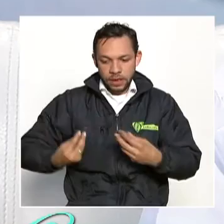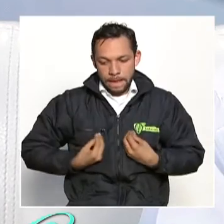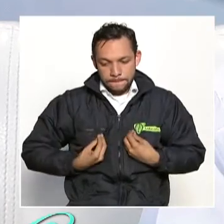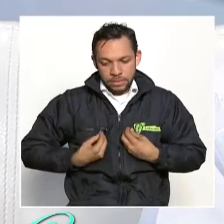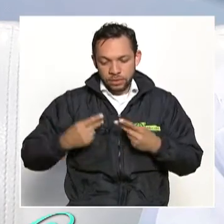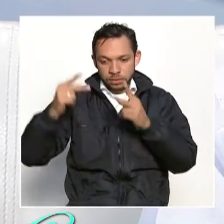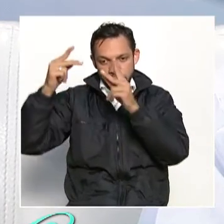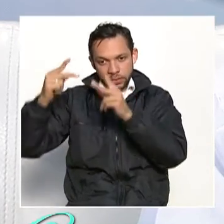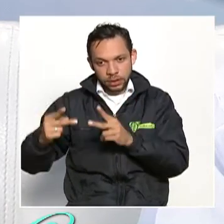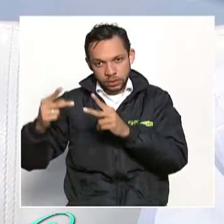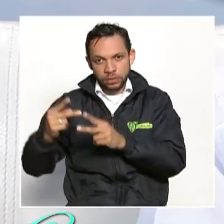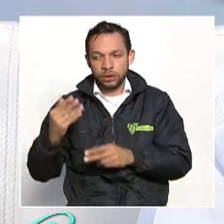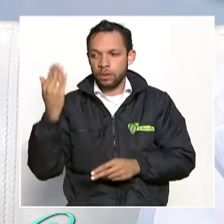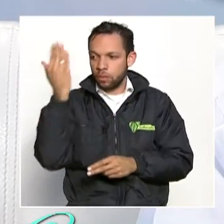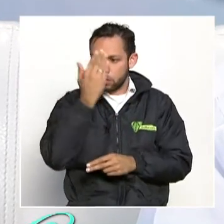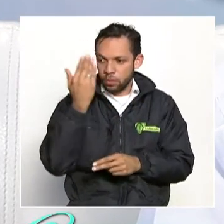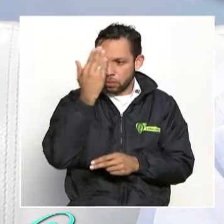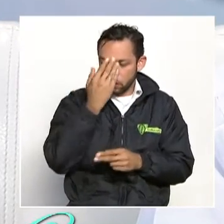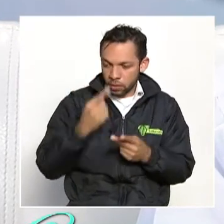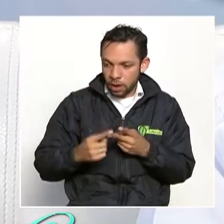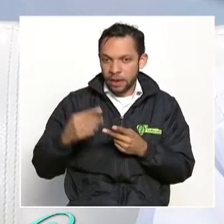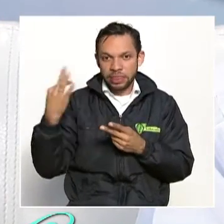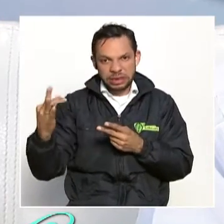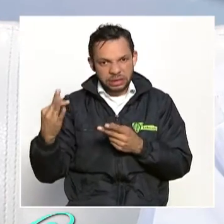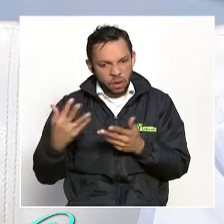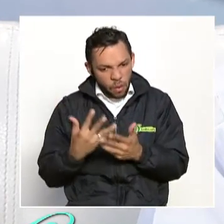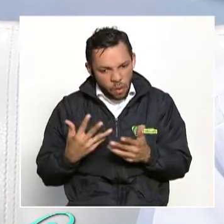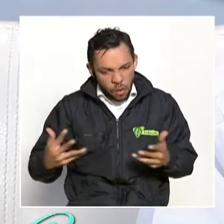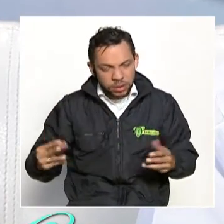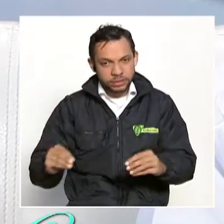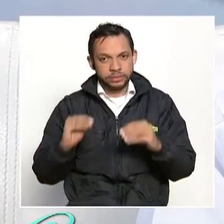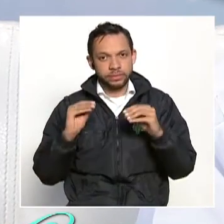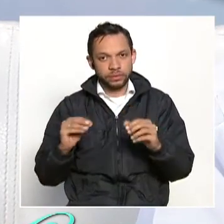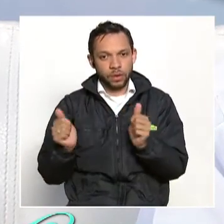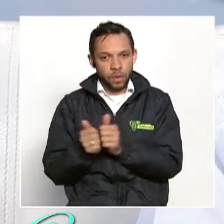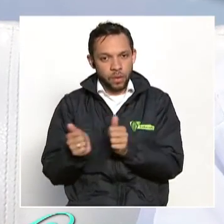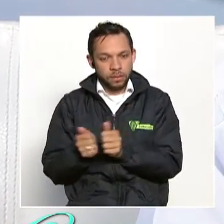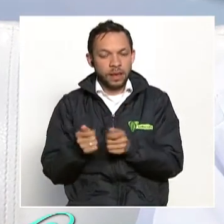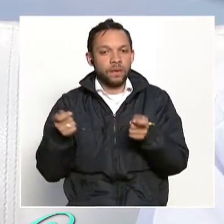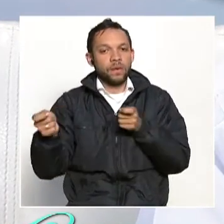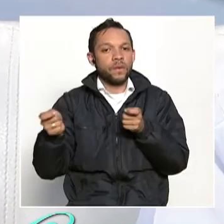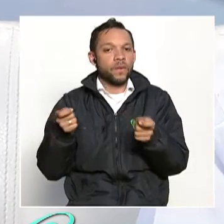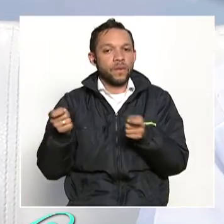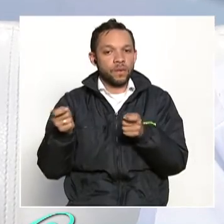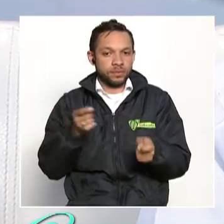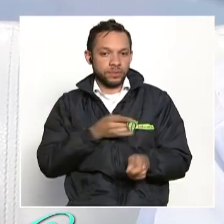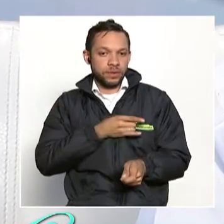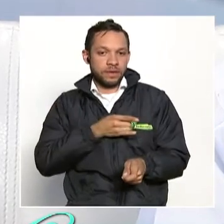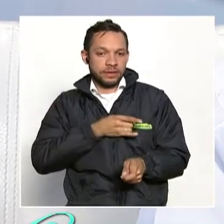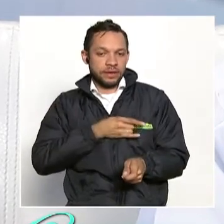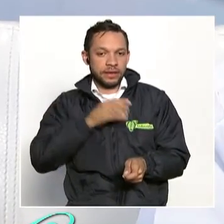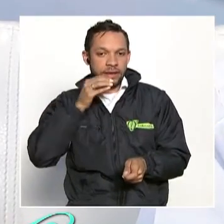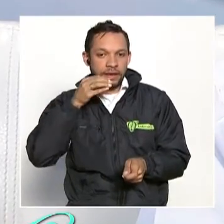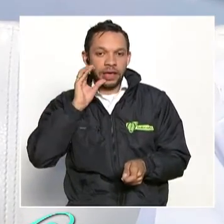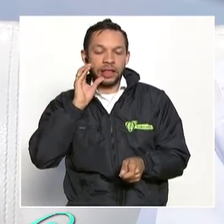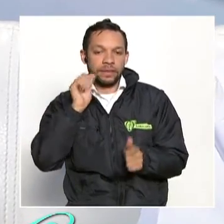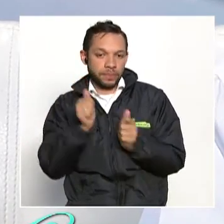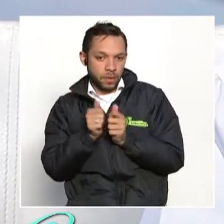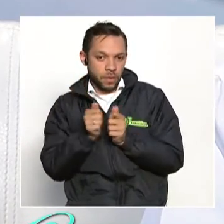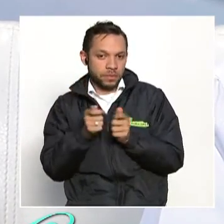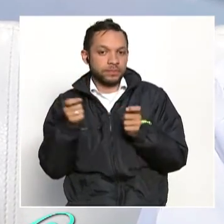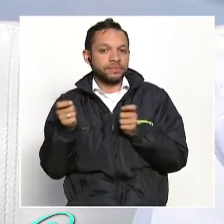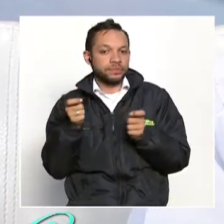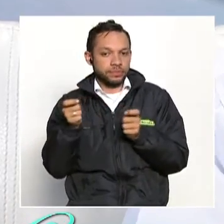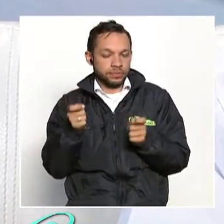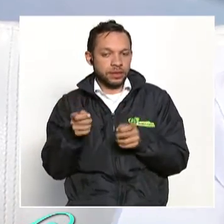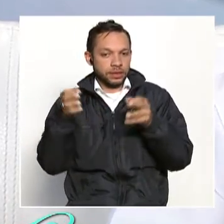con exámenes de laboratorio, con todo. Y estoy al lado de un coordinador de un programa de doctorado en una universidad, que él maneja